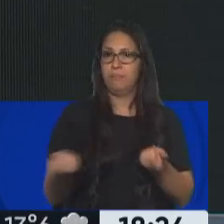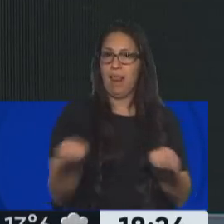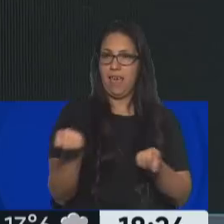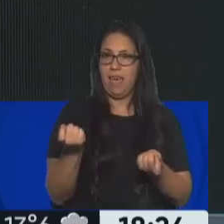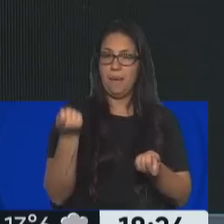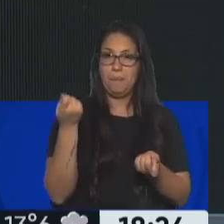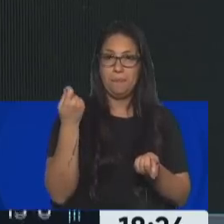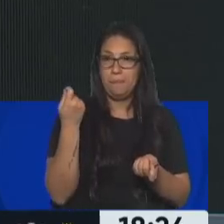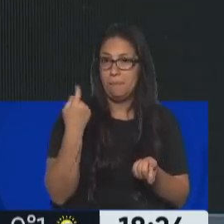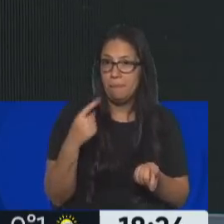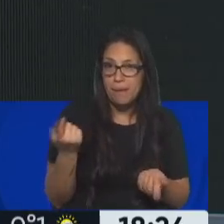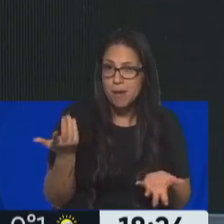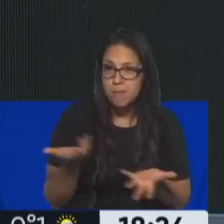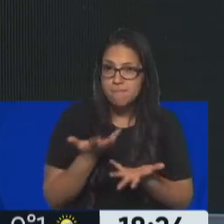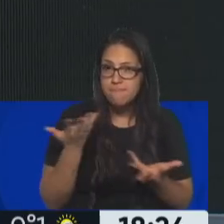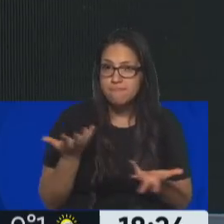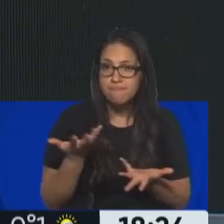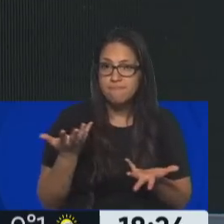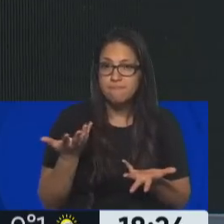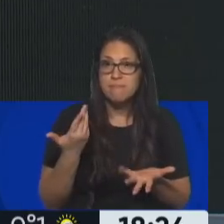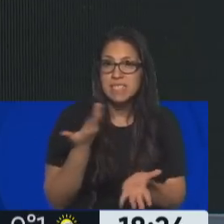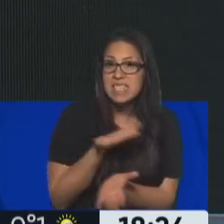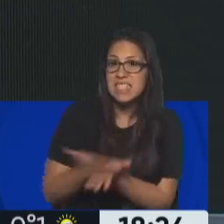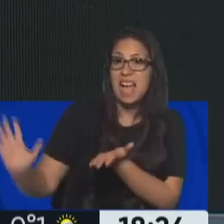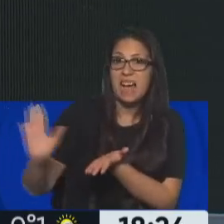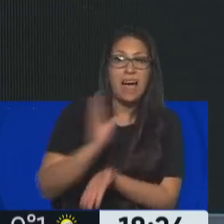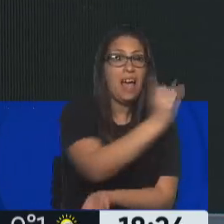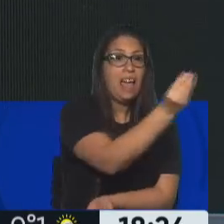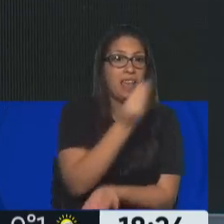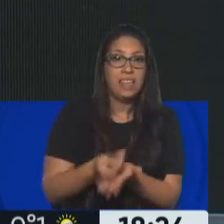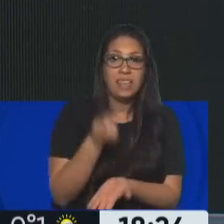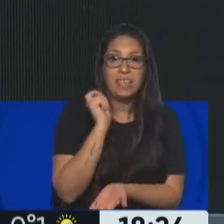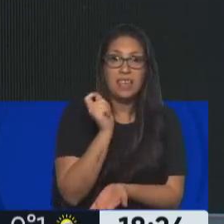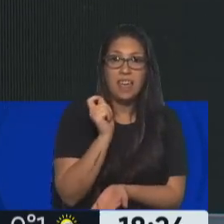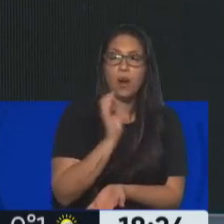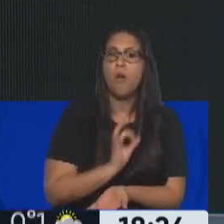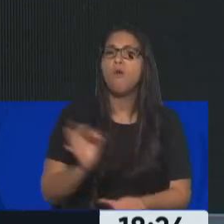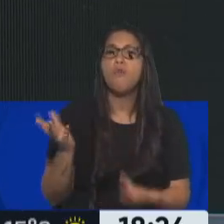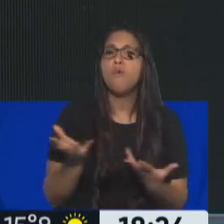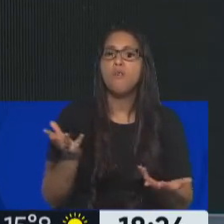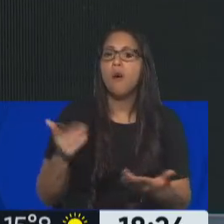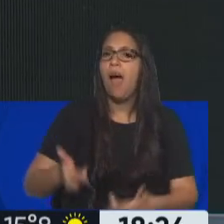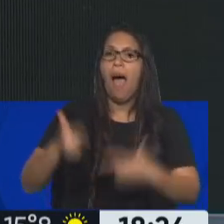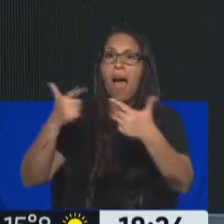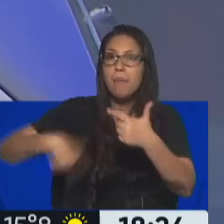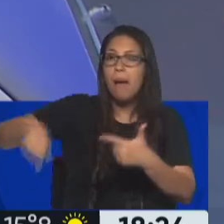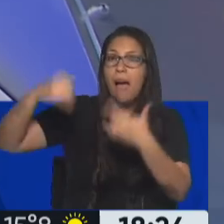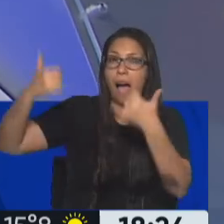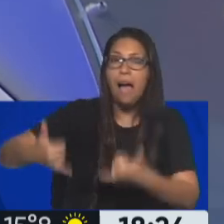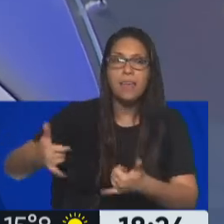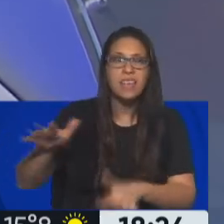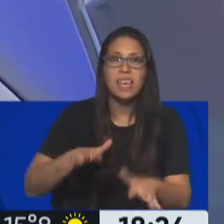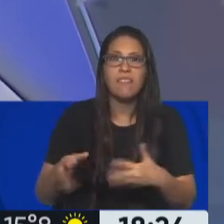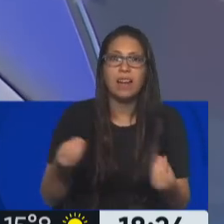Pero no sabemos realmente si pueden ser desplazados o no, ni qué uso se le podría dar a todo ese armamento, a todo ese